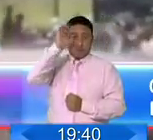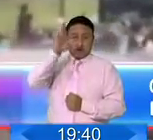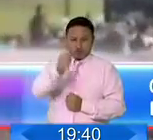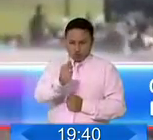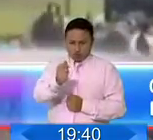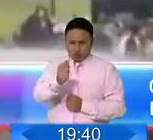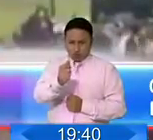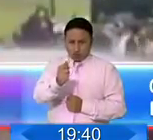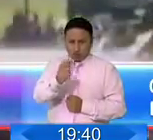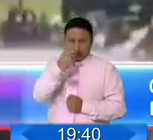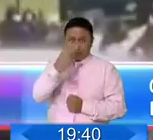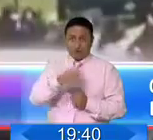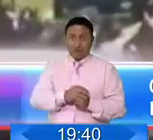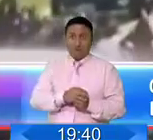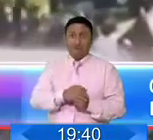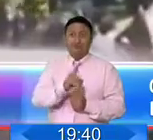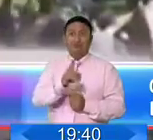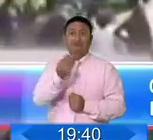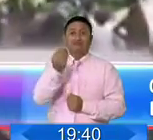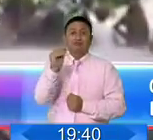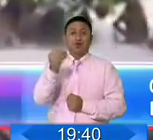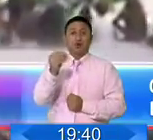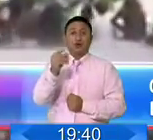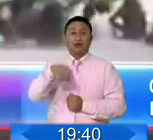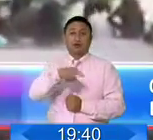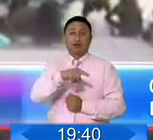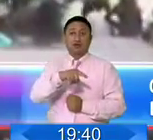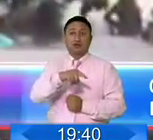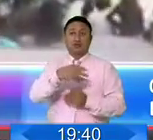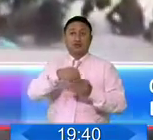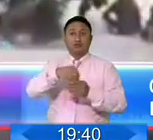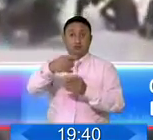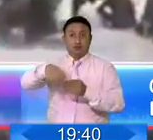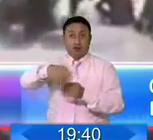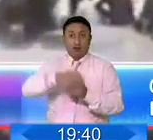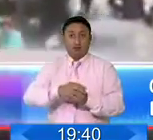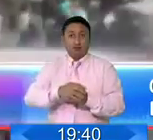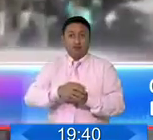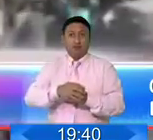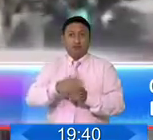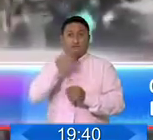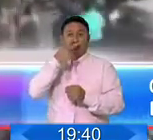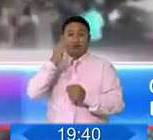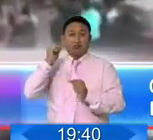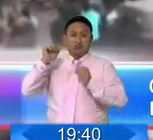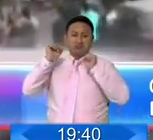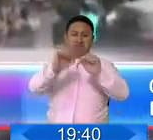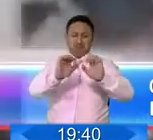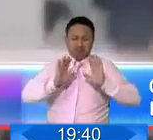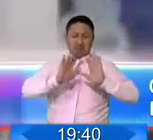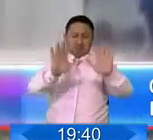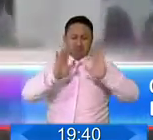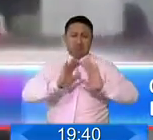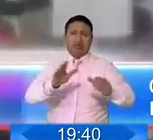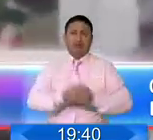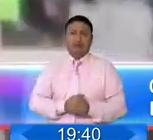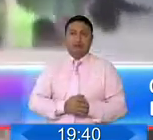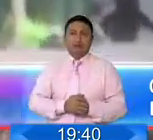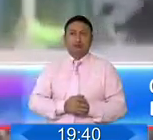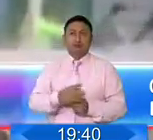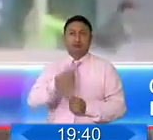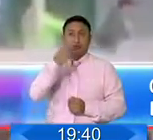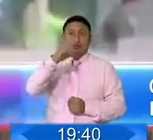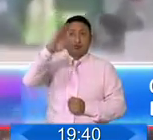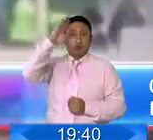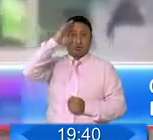aficionado en el que se observa a varios asistentes, quienes se encontraban en los exteriores, arrojando algunas vallas de seguridad. Además, se puede ver cómo